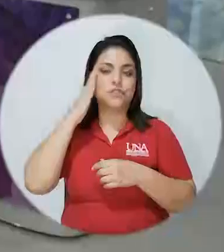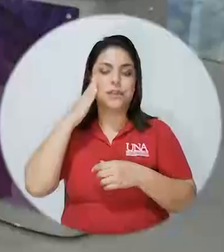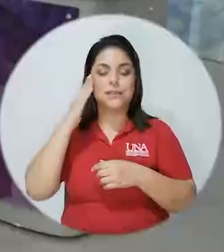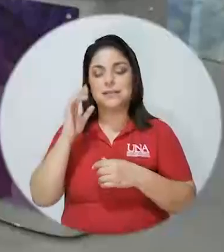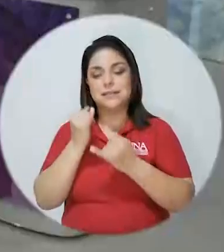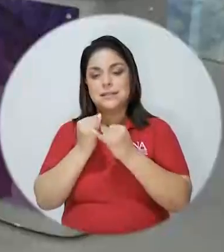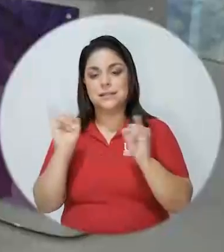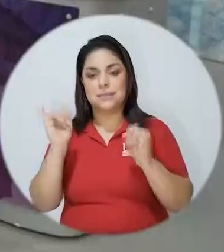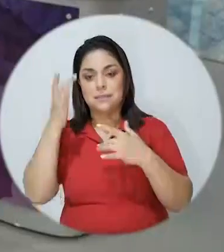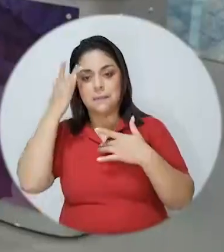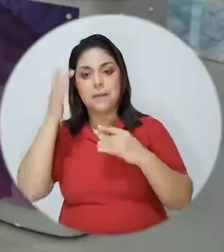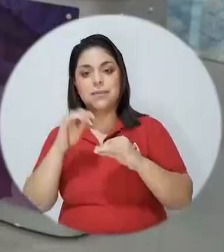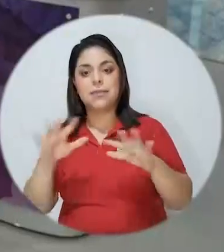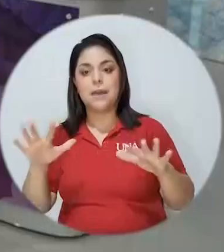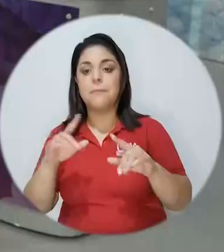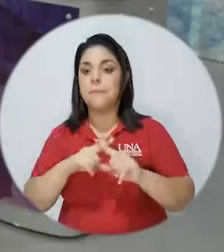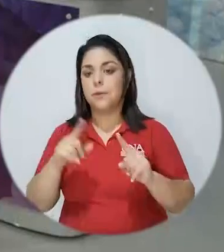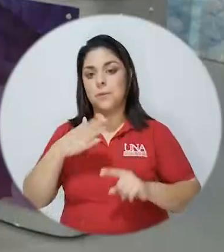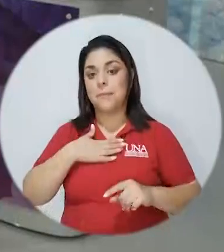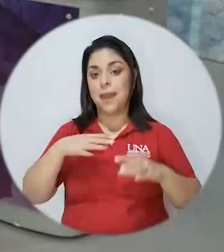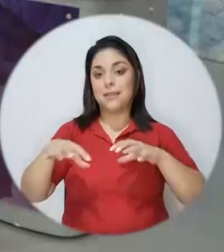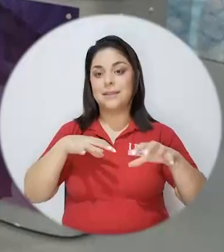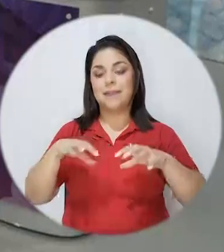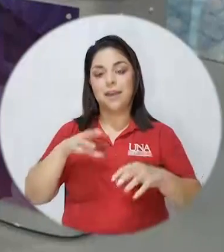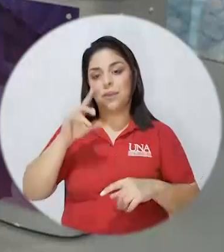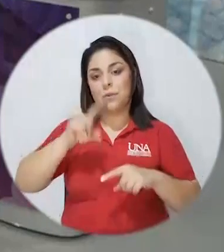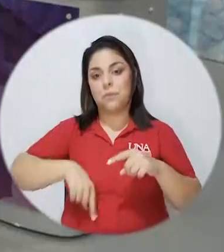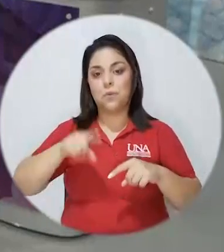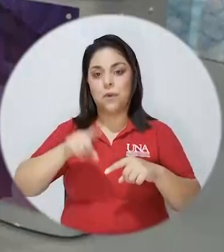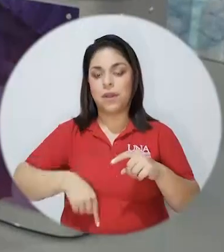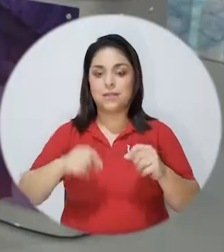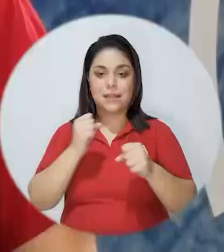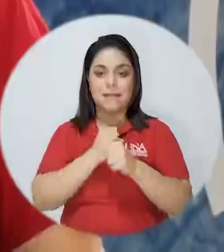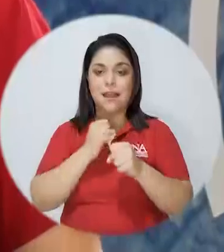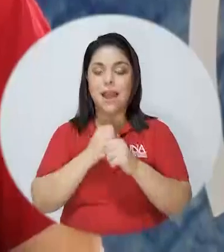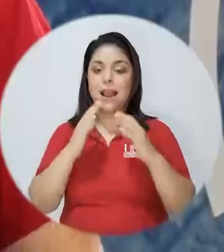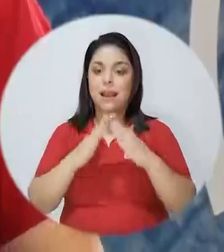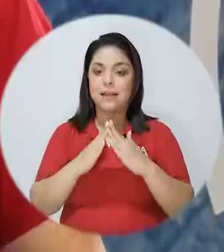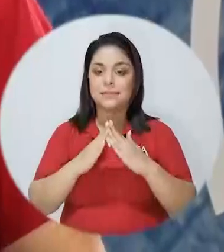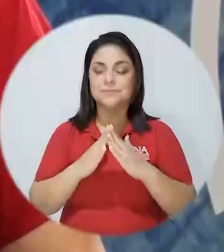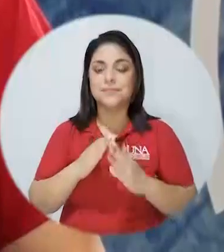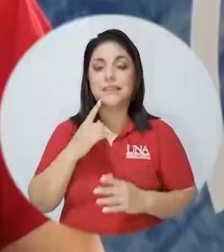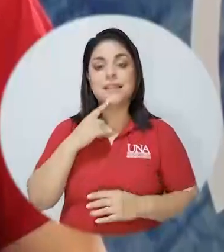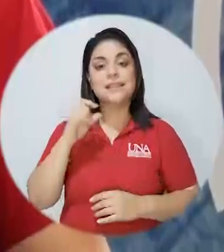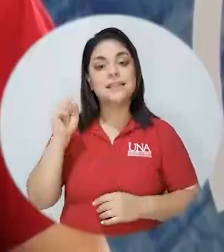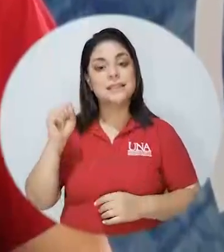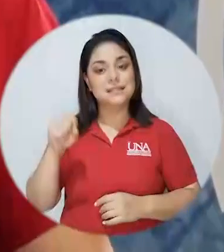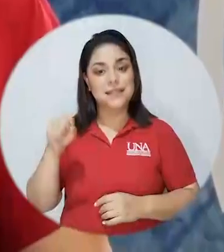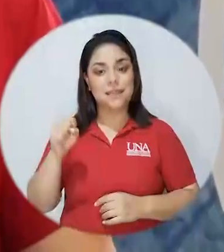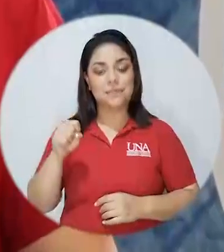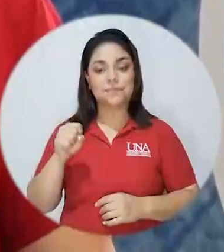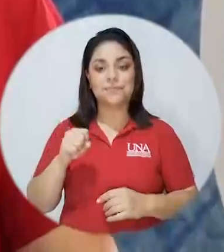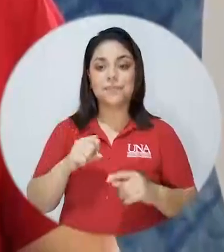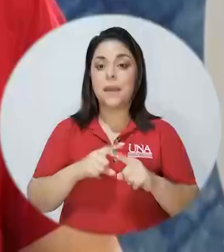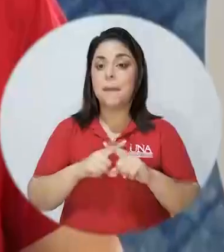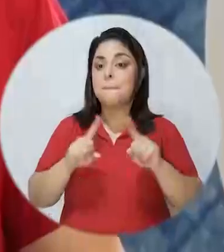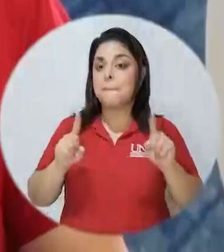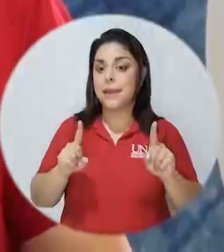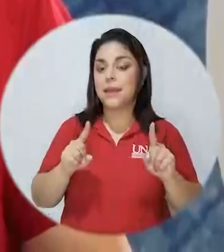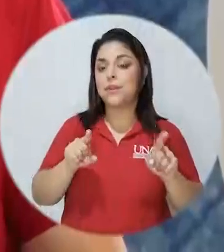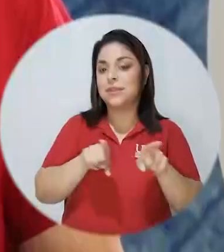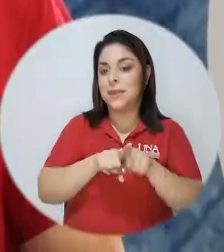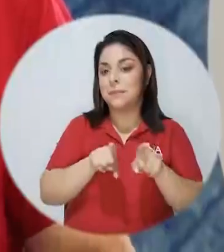es teletrabajable. ¿Ya? Bueno, sí y no, o sea, para decirlo, porque usted en realidad la hace fuera de su entorno